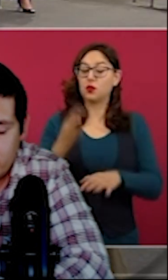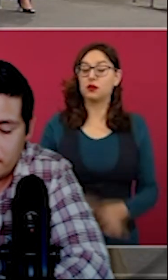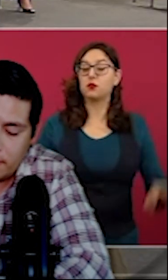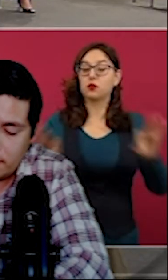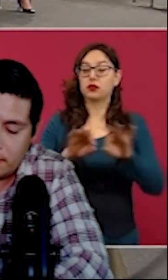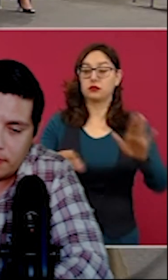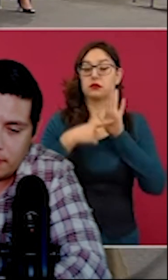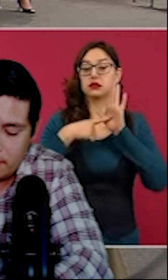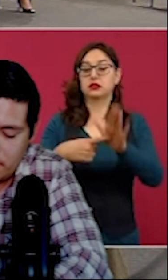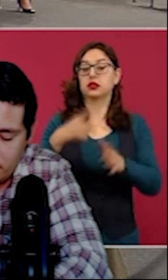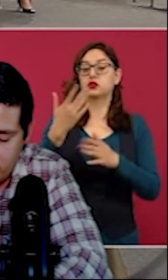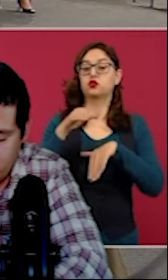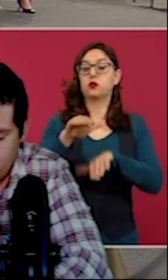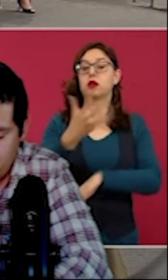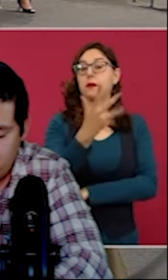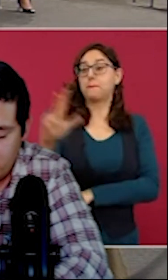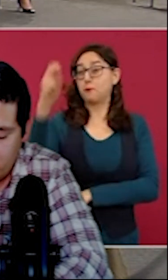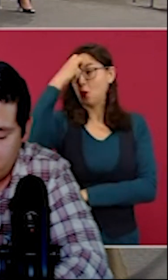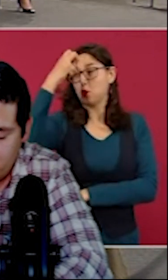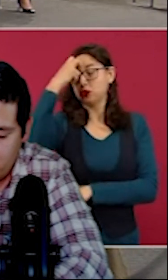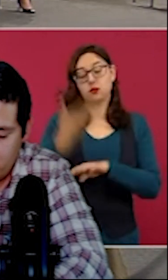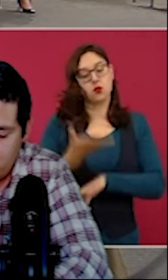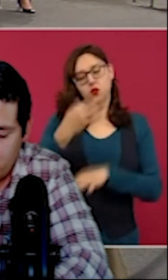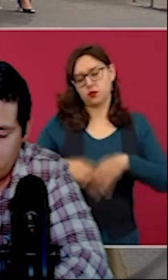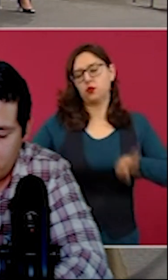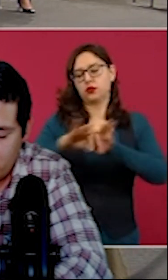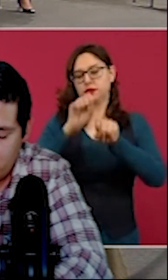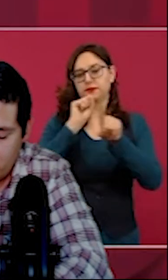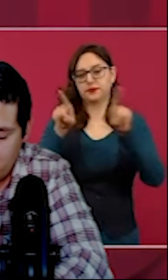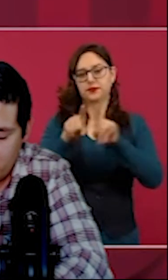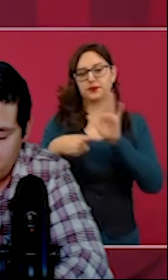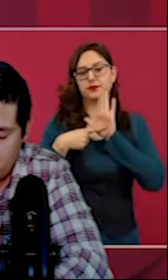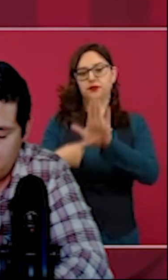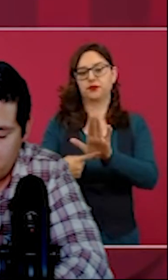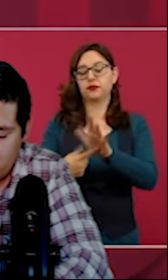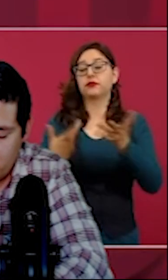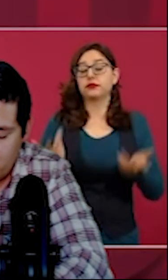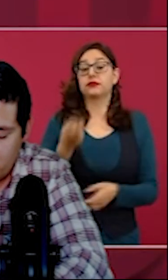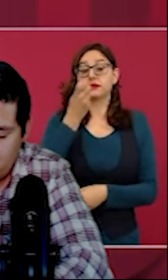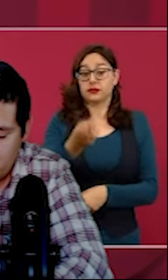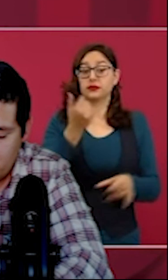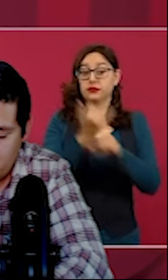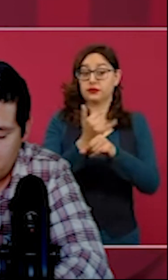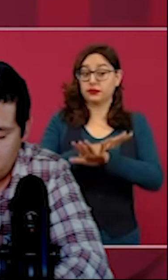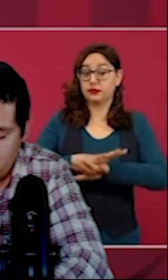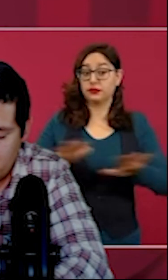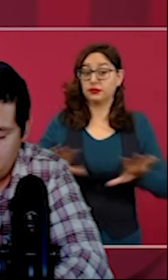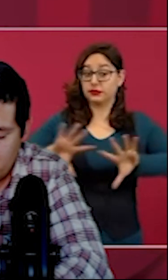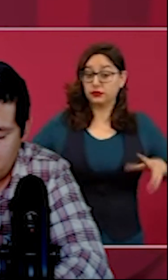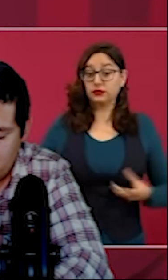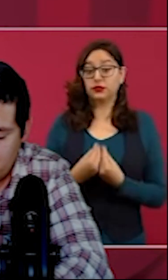Testamento? Quedamos en presentar la propuesta integral que, debo